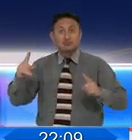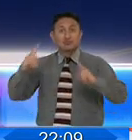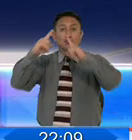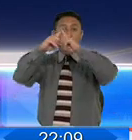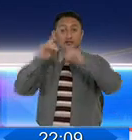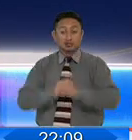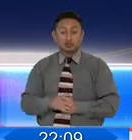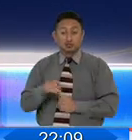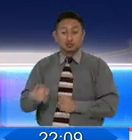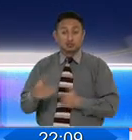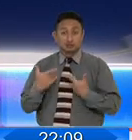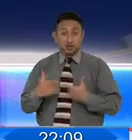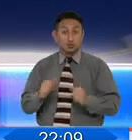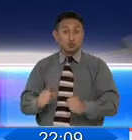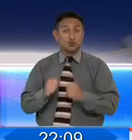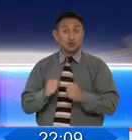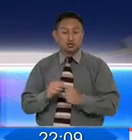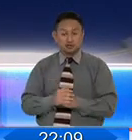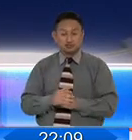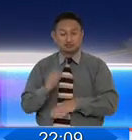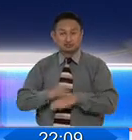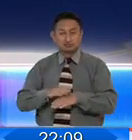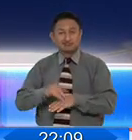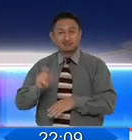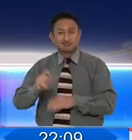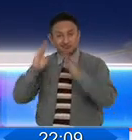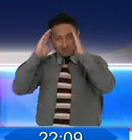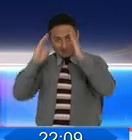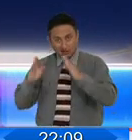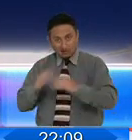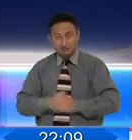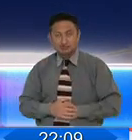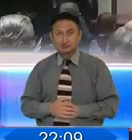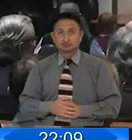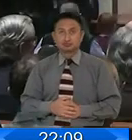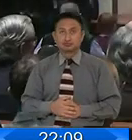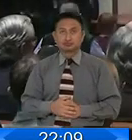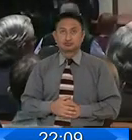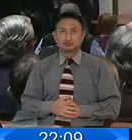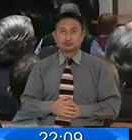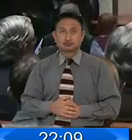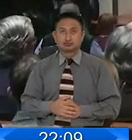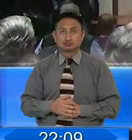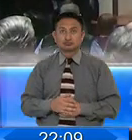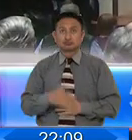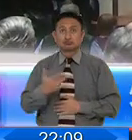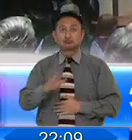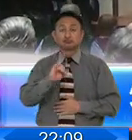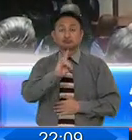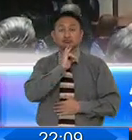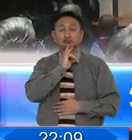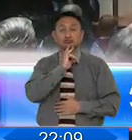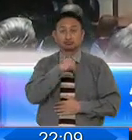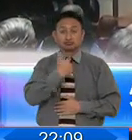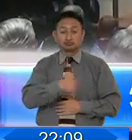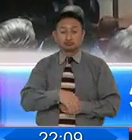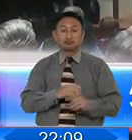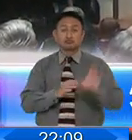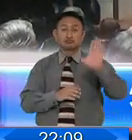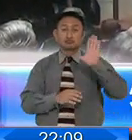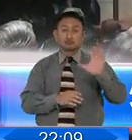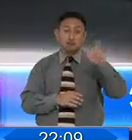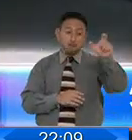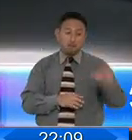Su estado clínico es severo, razón por la cual requiere cuidados intensivos. Por su parte, Estados Unidos confirmó el quinto caso por el